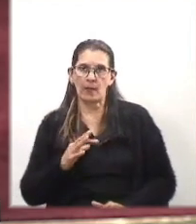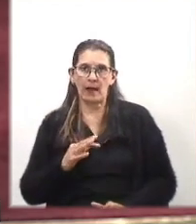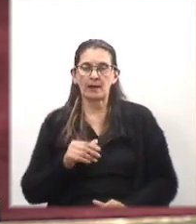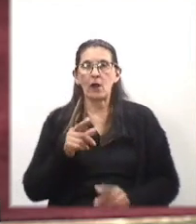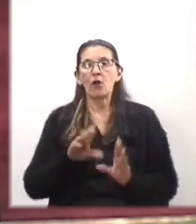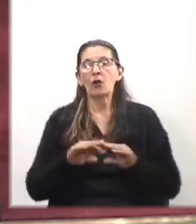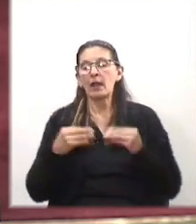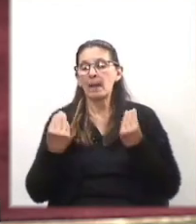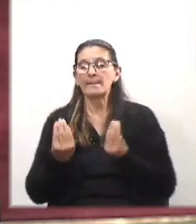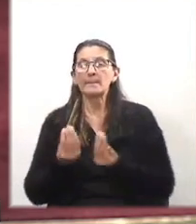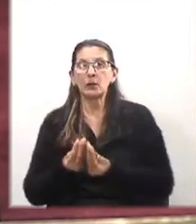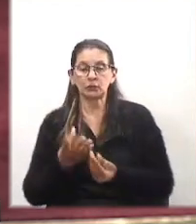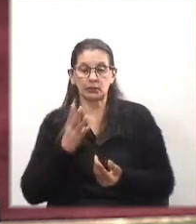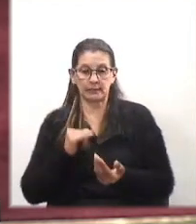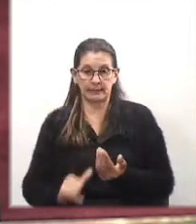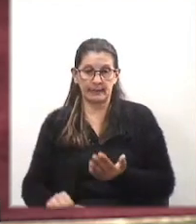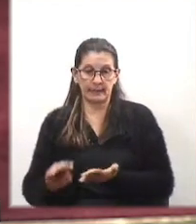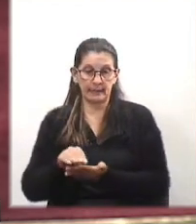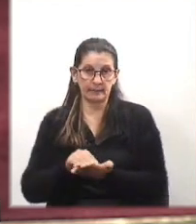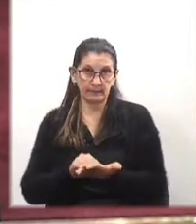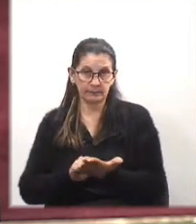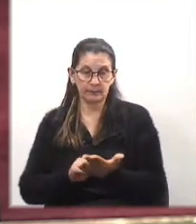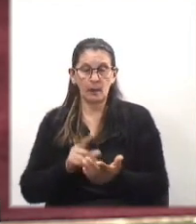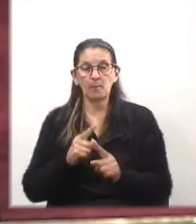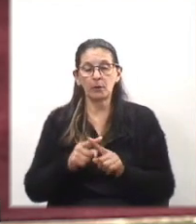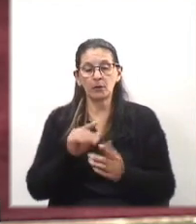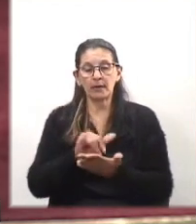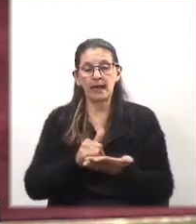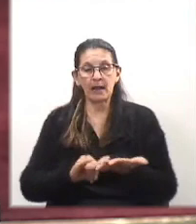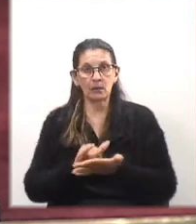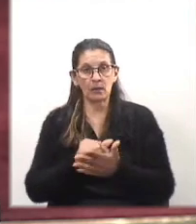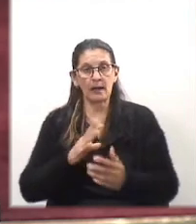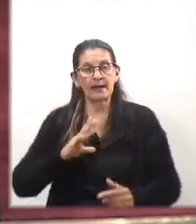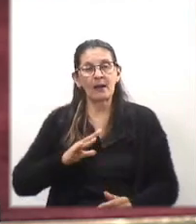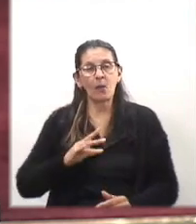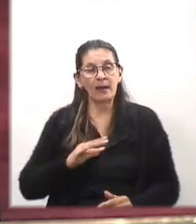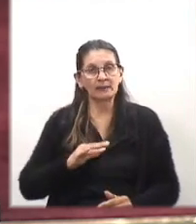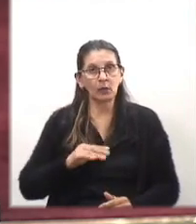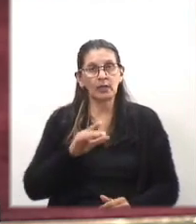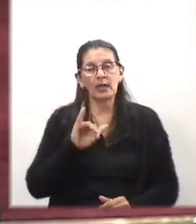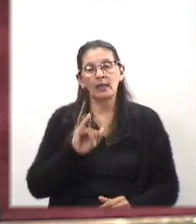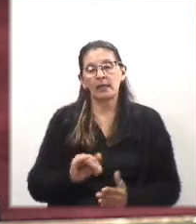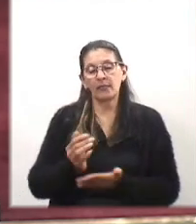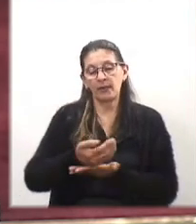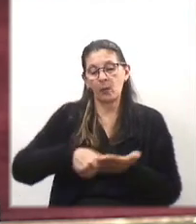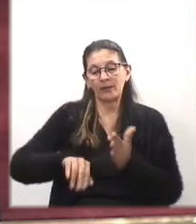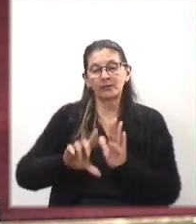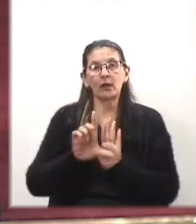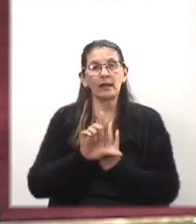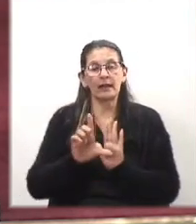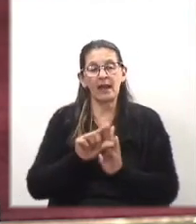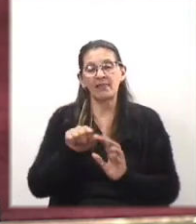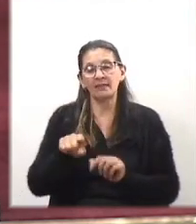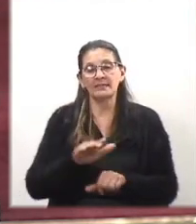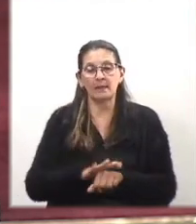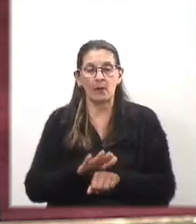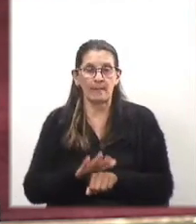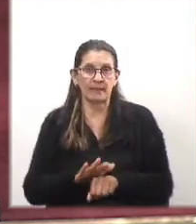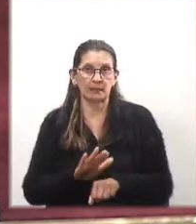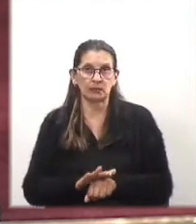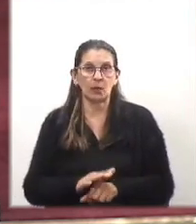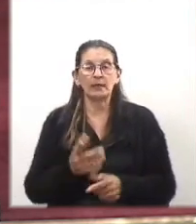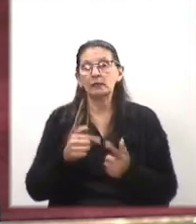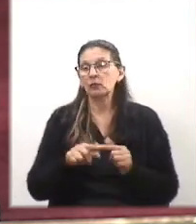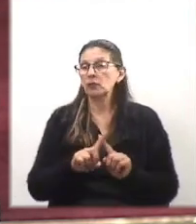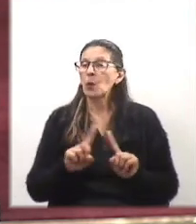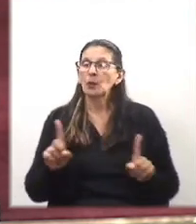con los montos que se computaron por calcular el haber jubilatorio y el descuento legales existentes en ese momento, por lo